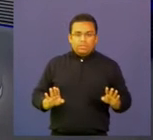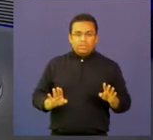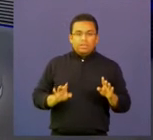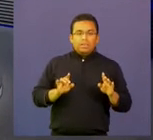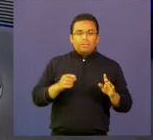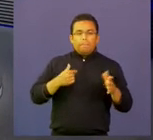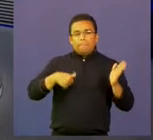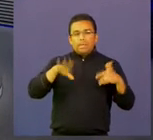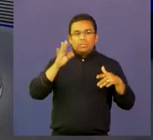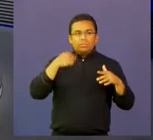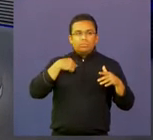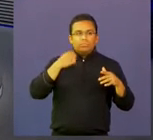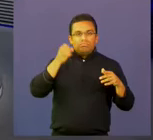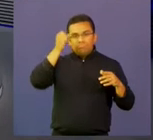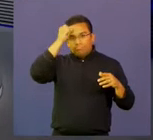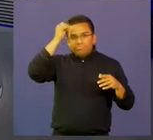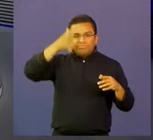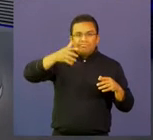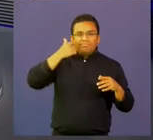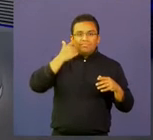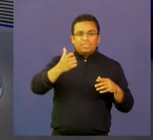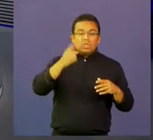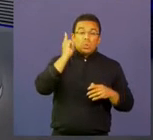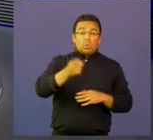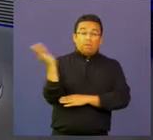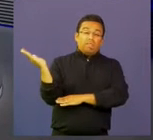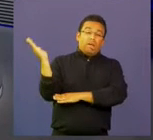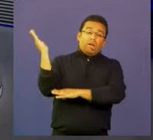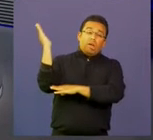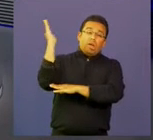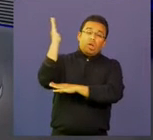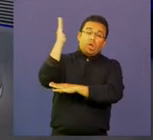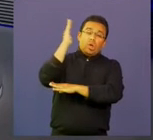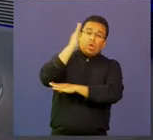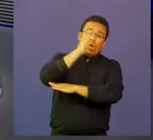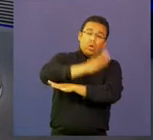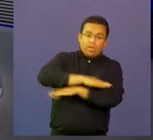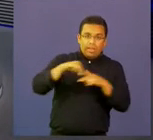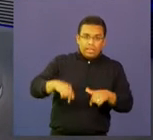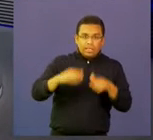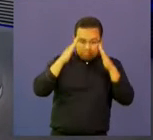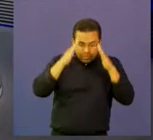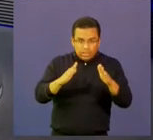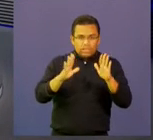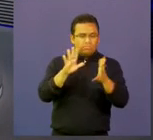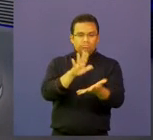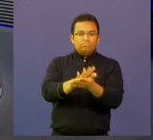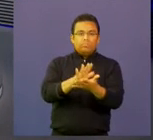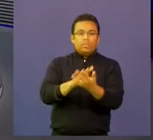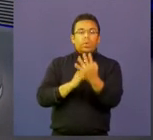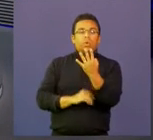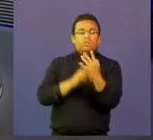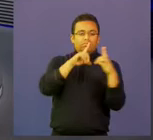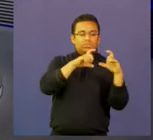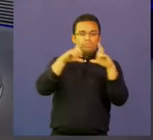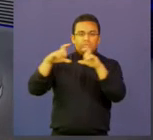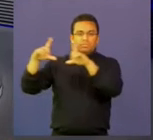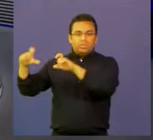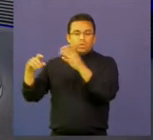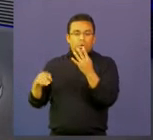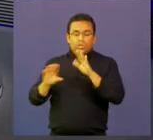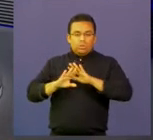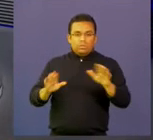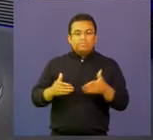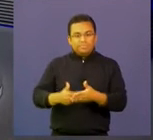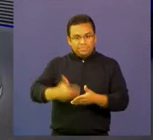poco más didáctico. Yo sé que ya tienen un día largo en el que han estado muy concentrados aquí, entonces solo van a hacer 4 imágenes lo que voy a hacer. Y